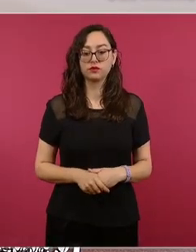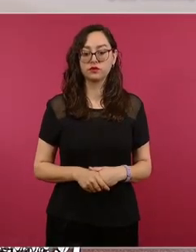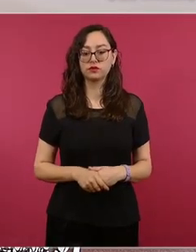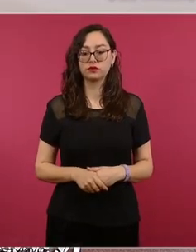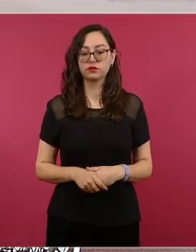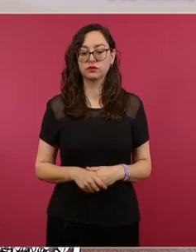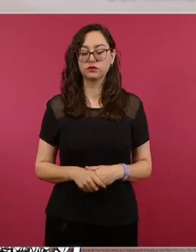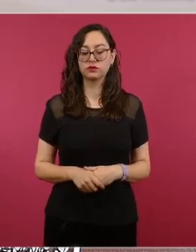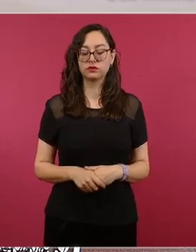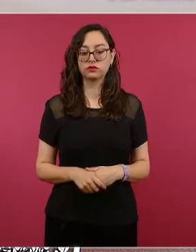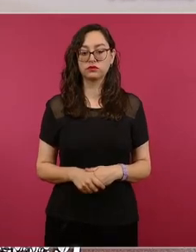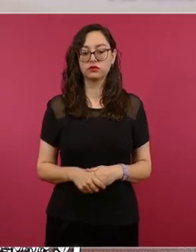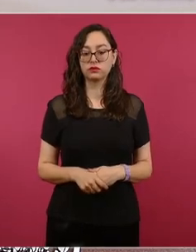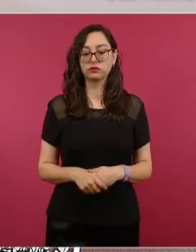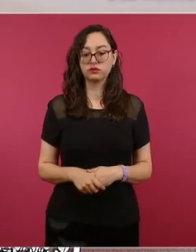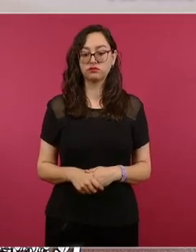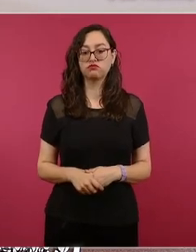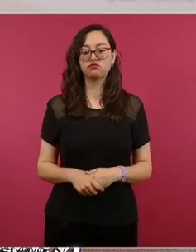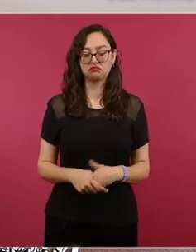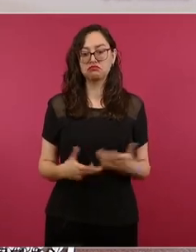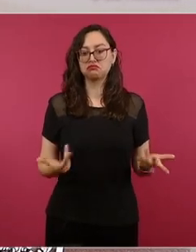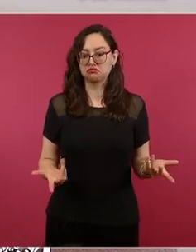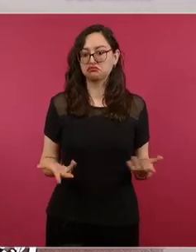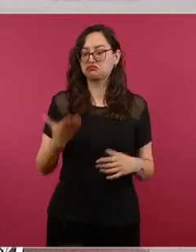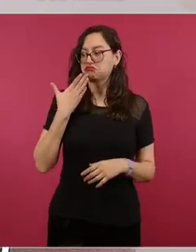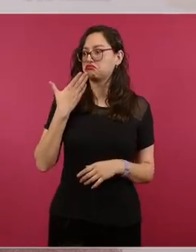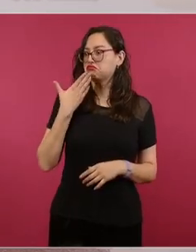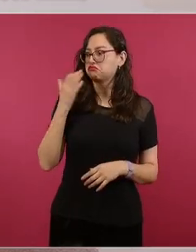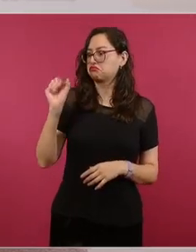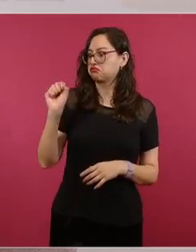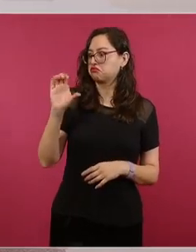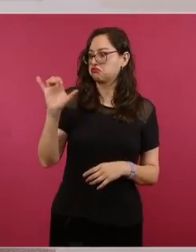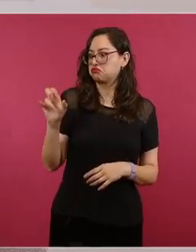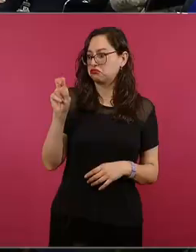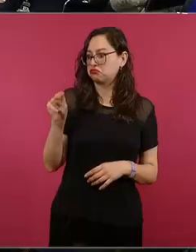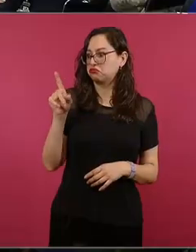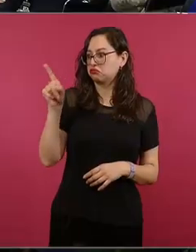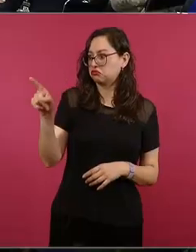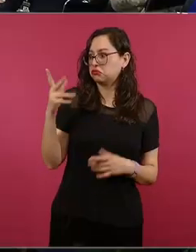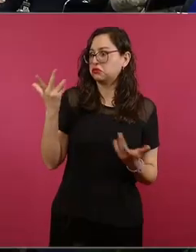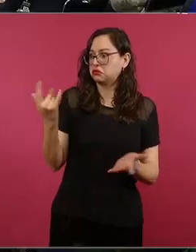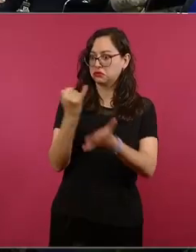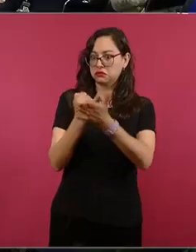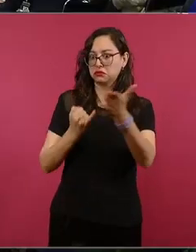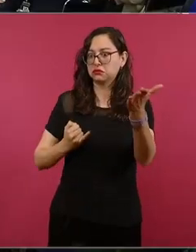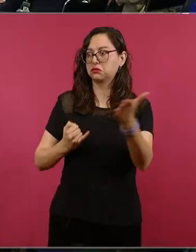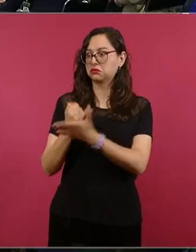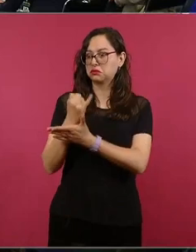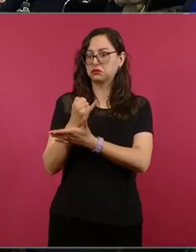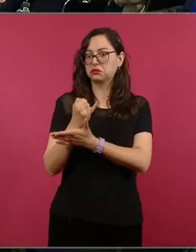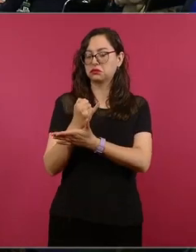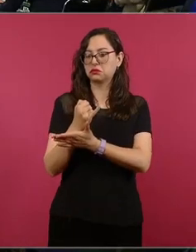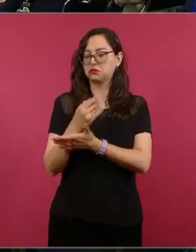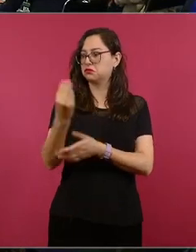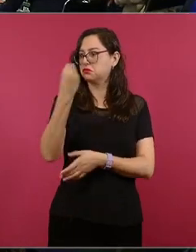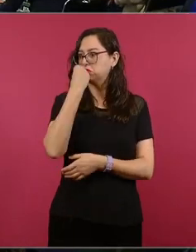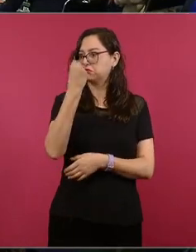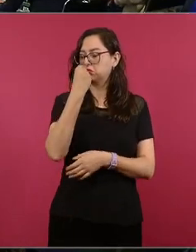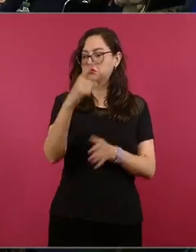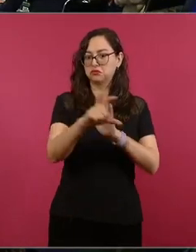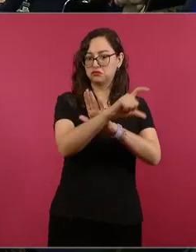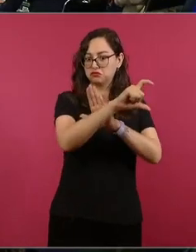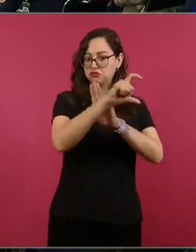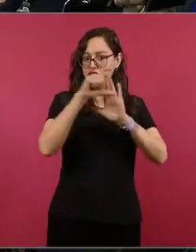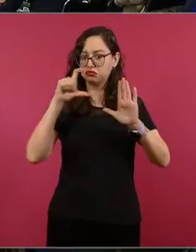Corte haya resuelto que sí es importante para los consumidores,